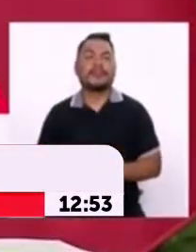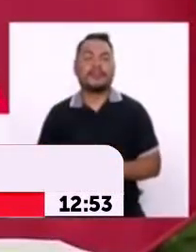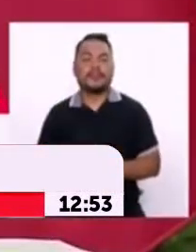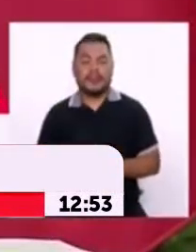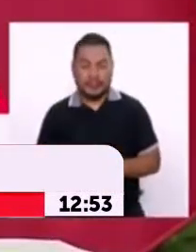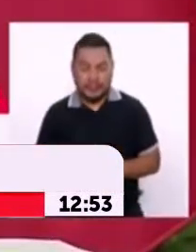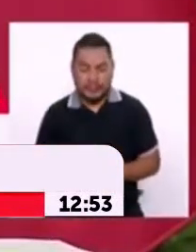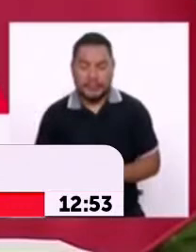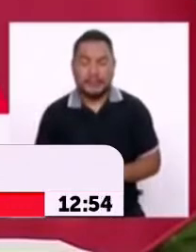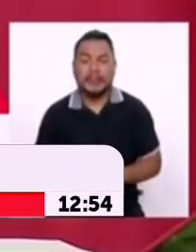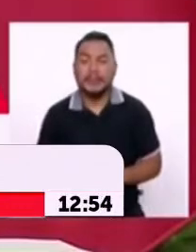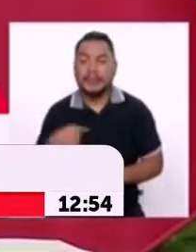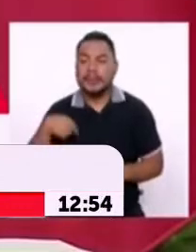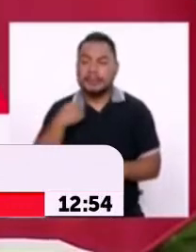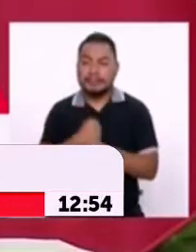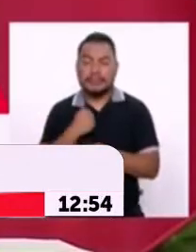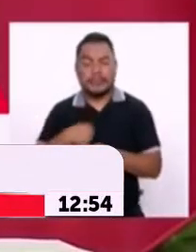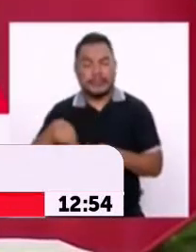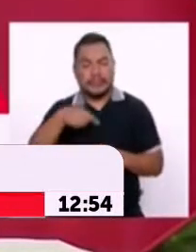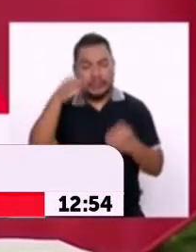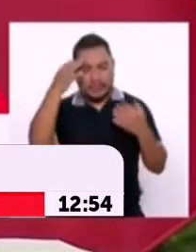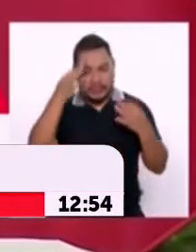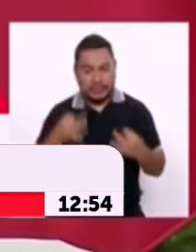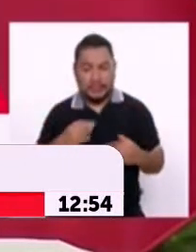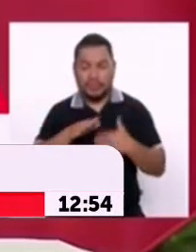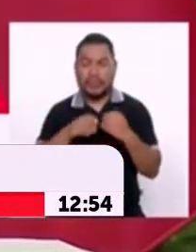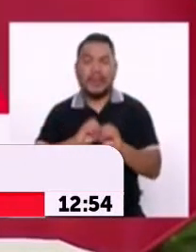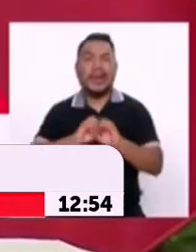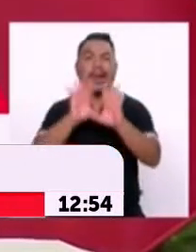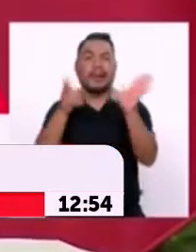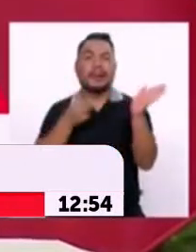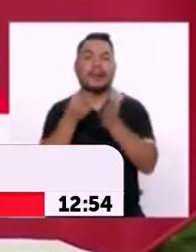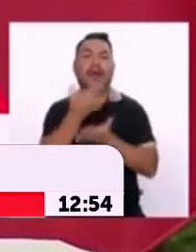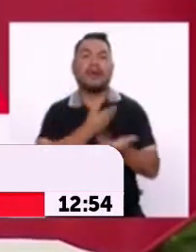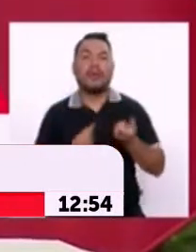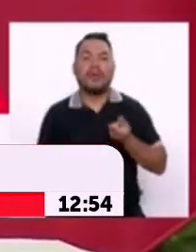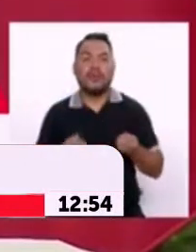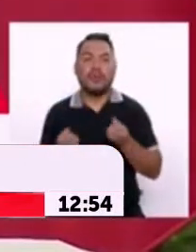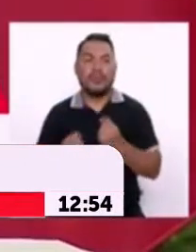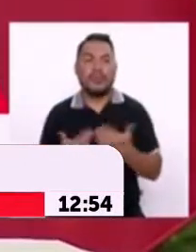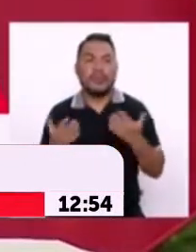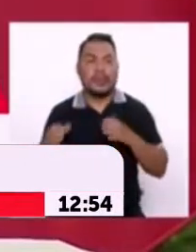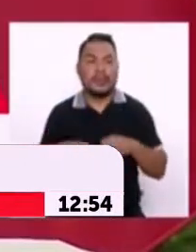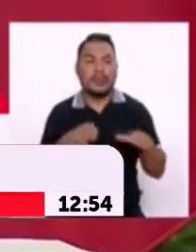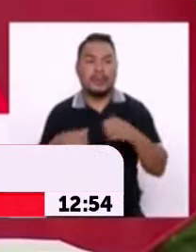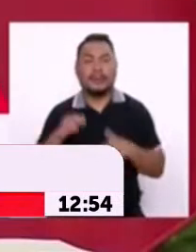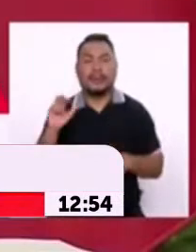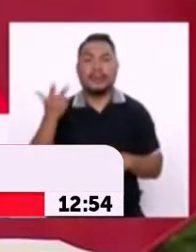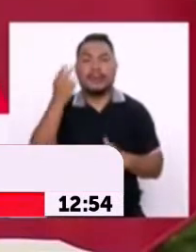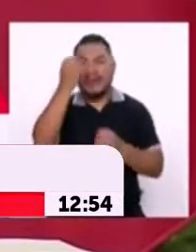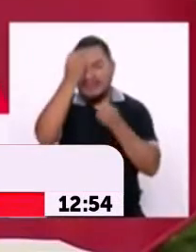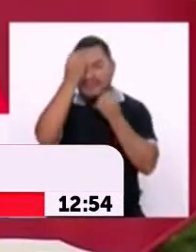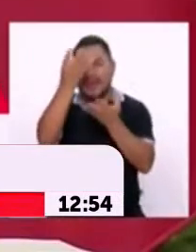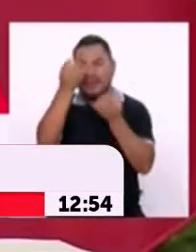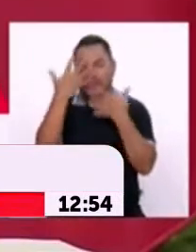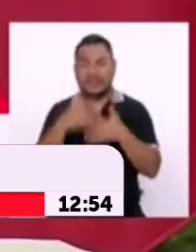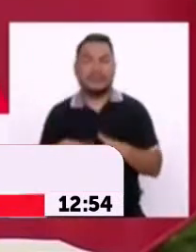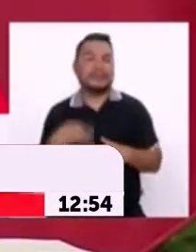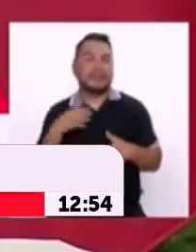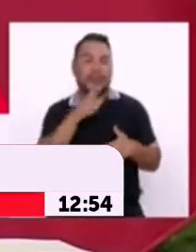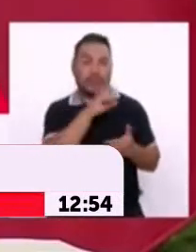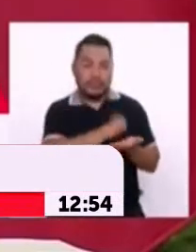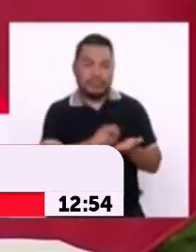En el ejercicio de una decisión de transparencia del gobierno, es que realizamos este tercer informe